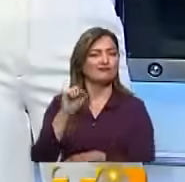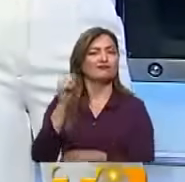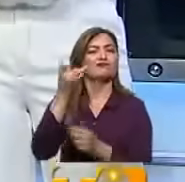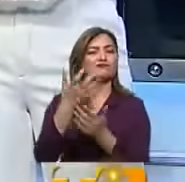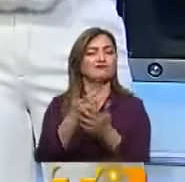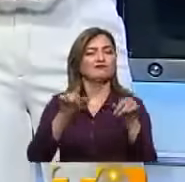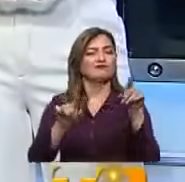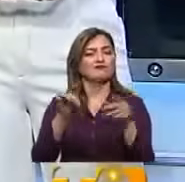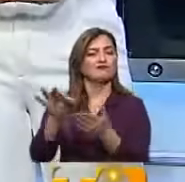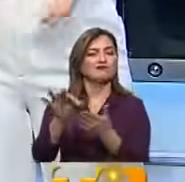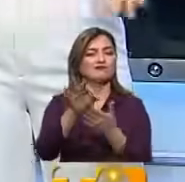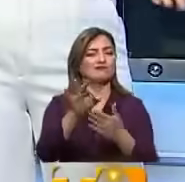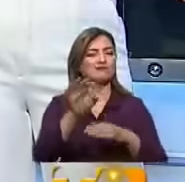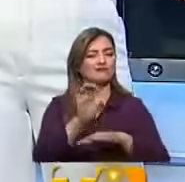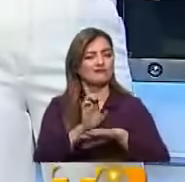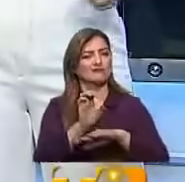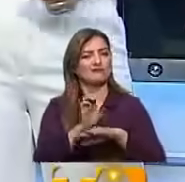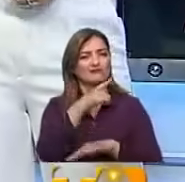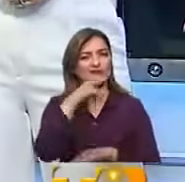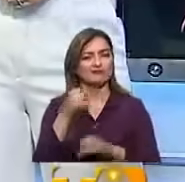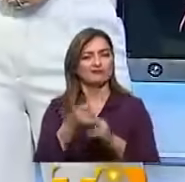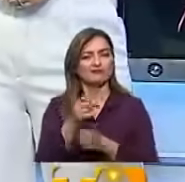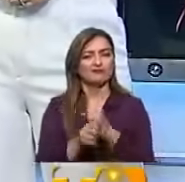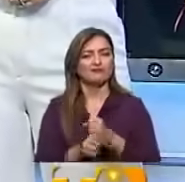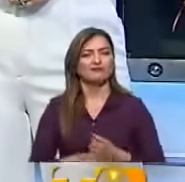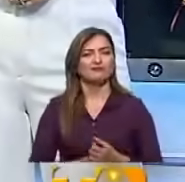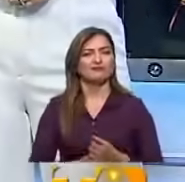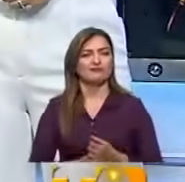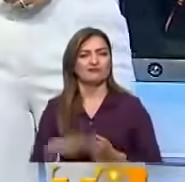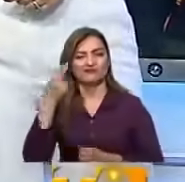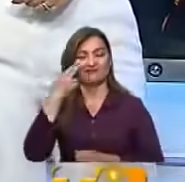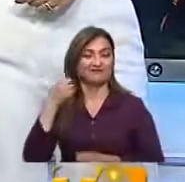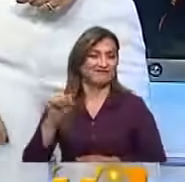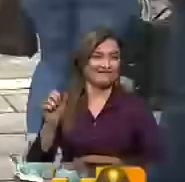destinos algunas zonas del país para pasar el feriado de fin de año. Genesita es una de ellas.